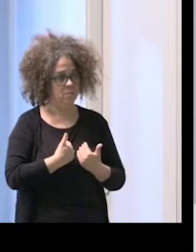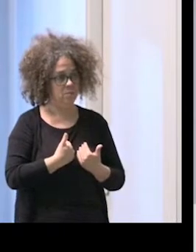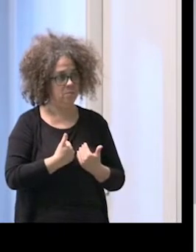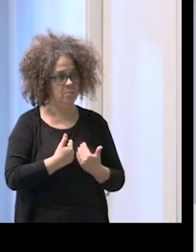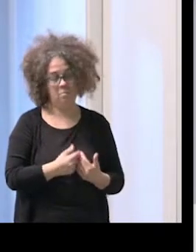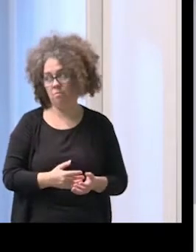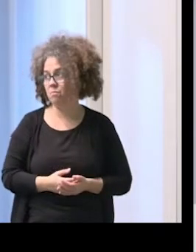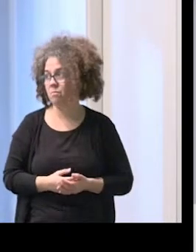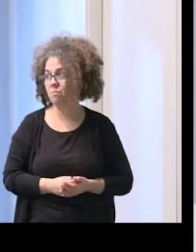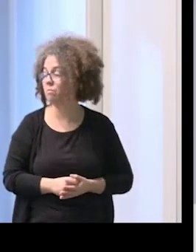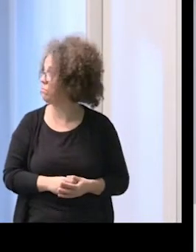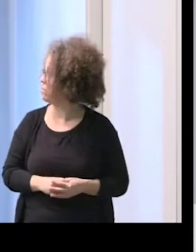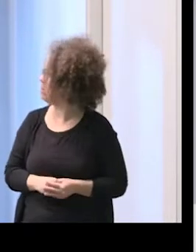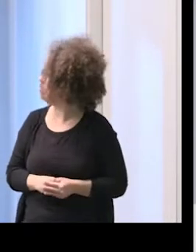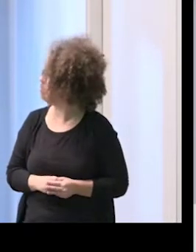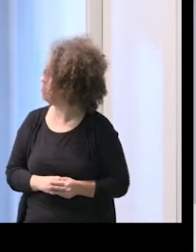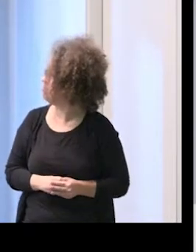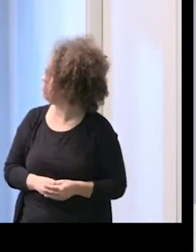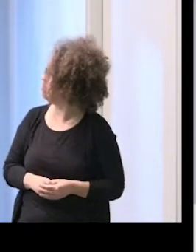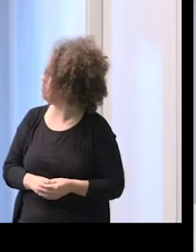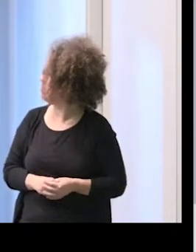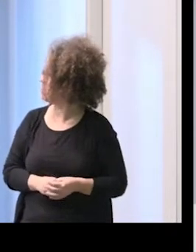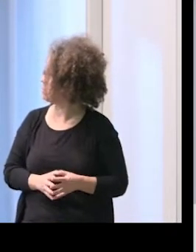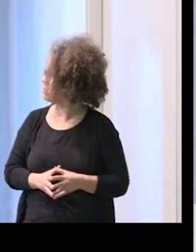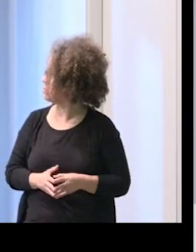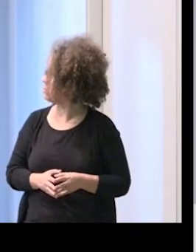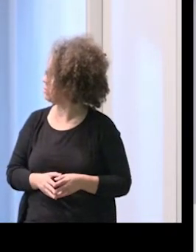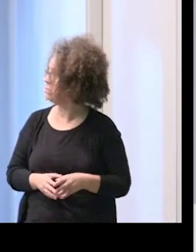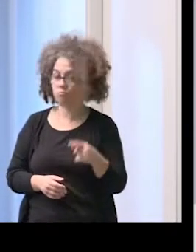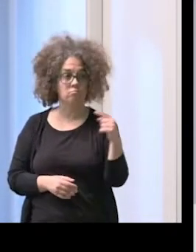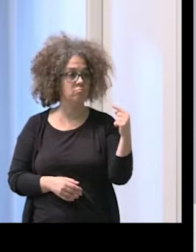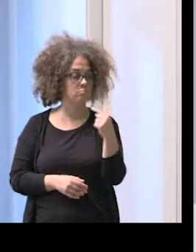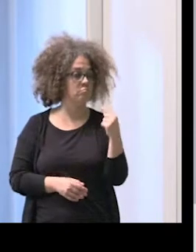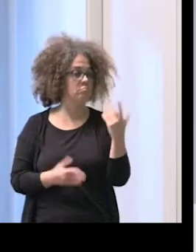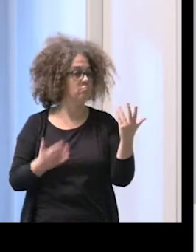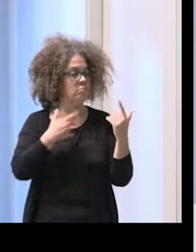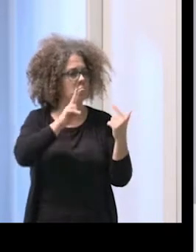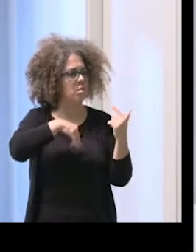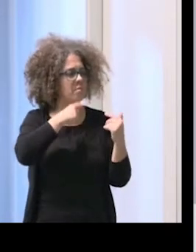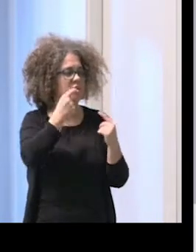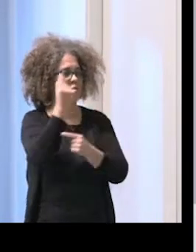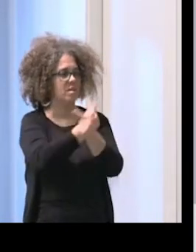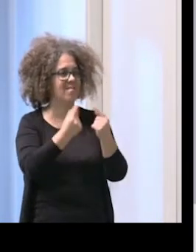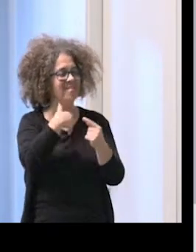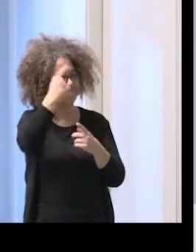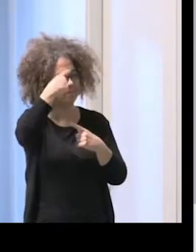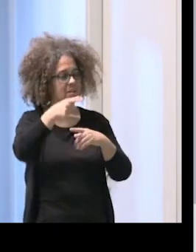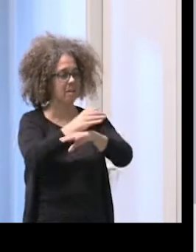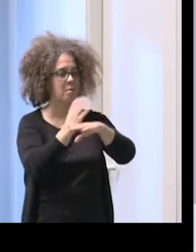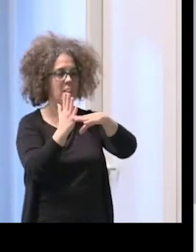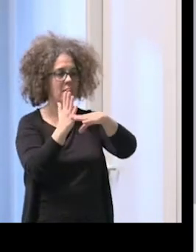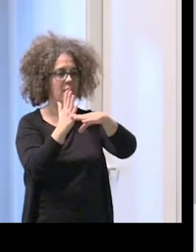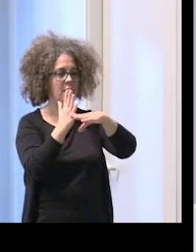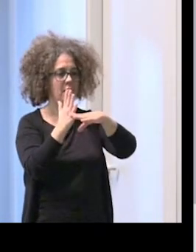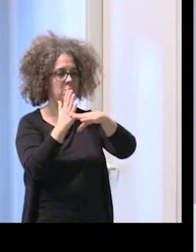Este simplemente es una imagen, un dibujo donde muestra cómo el epitelio, cuando pierde sus células ciliadas, se